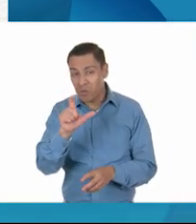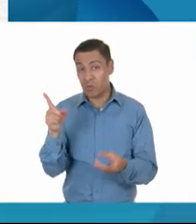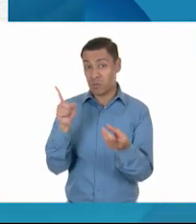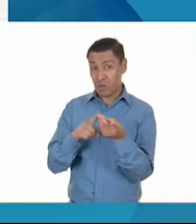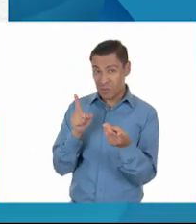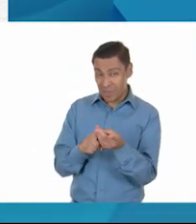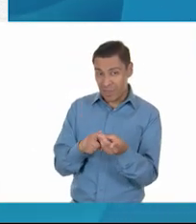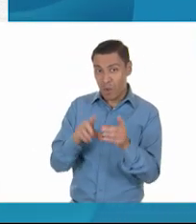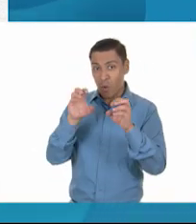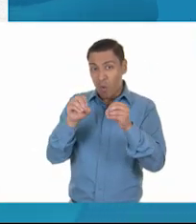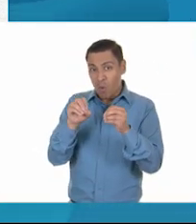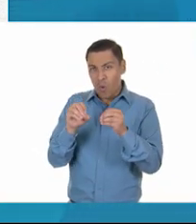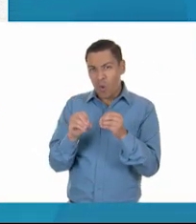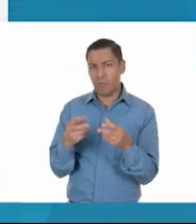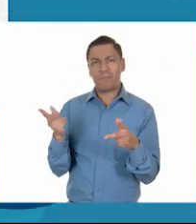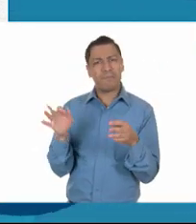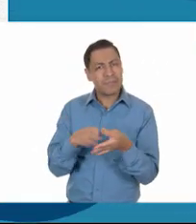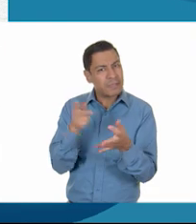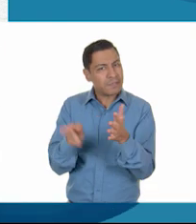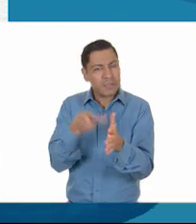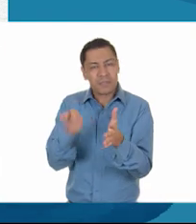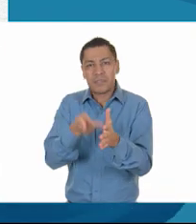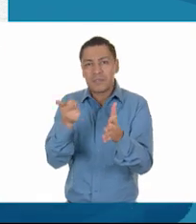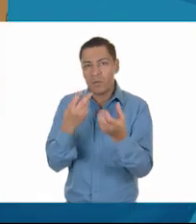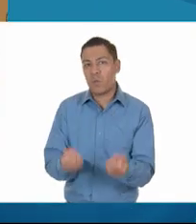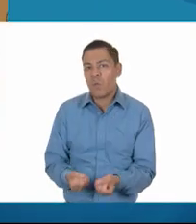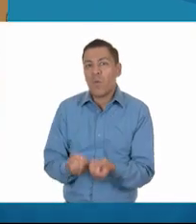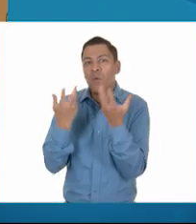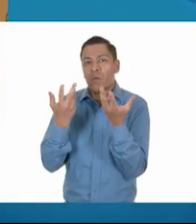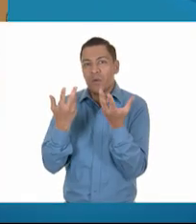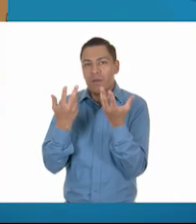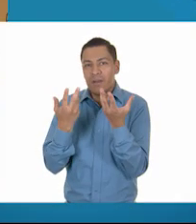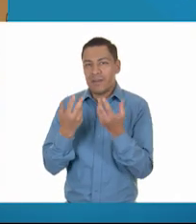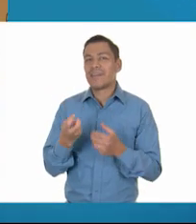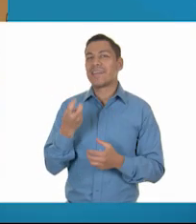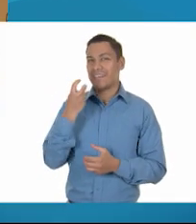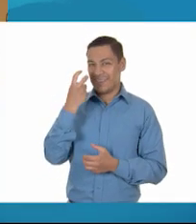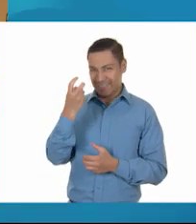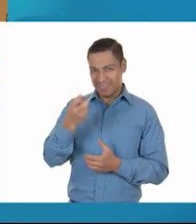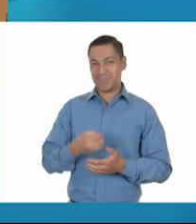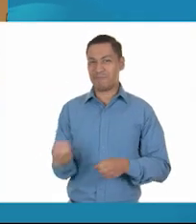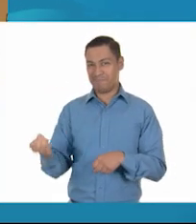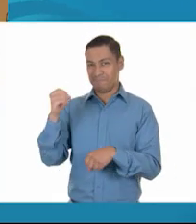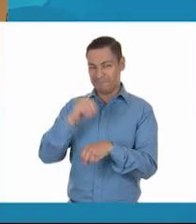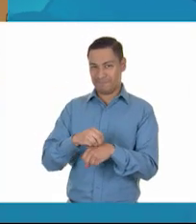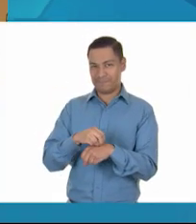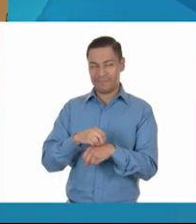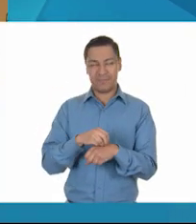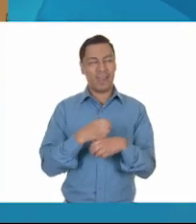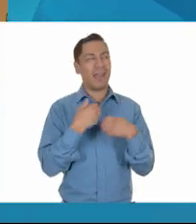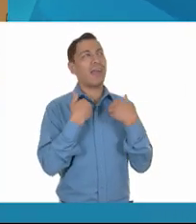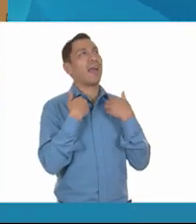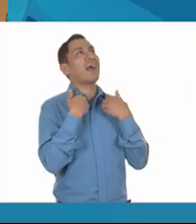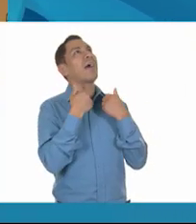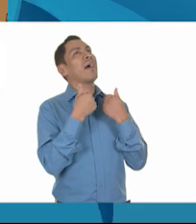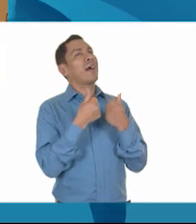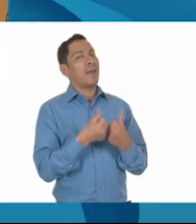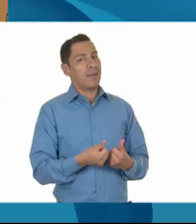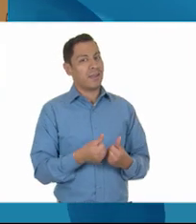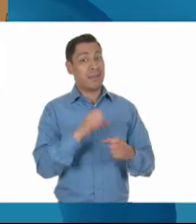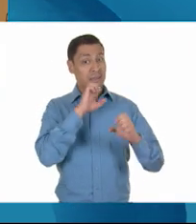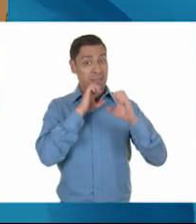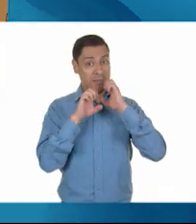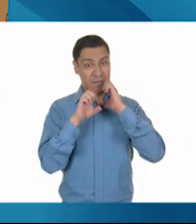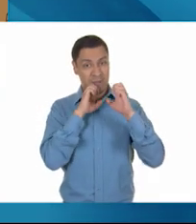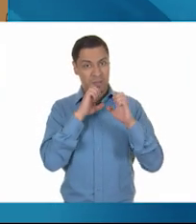dónde o con qué frecuencia sucede algo. ¡Ah! Entonces, si hiciera el reporte de la entrevista